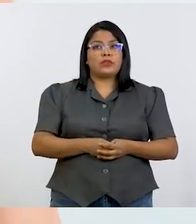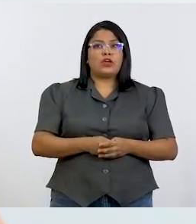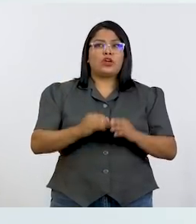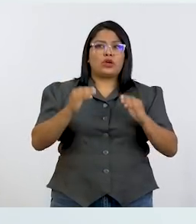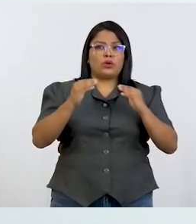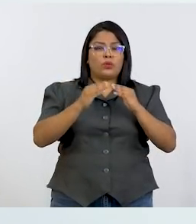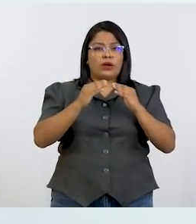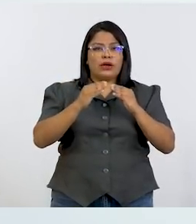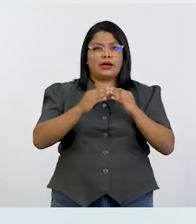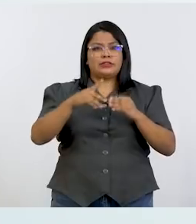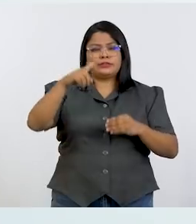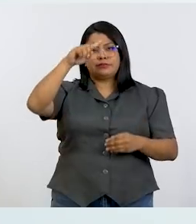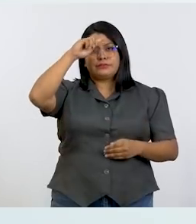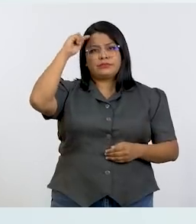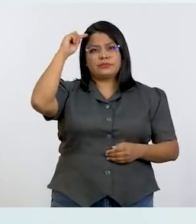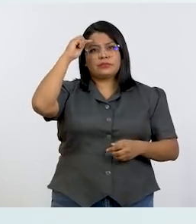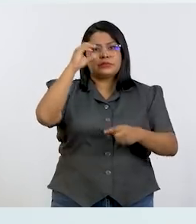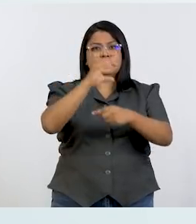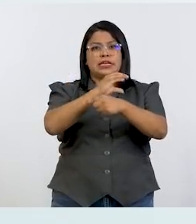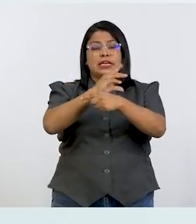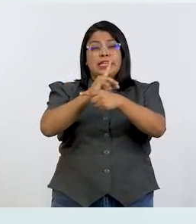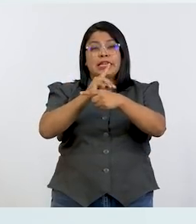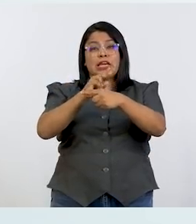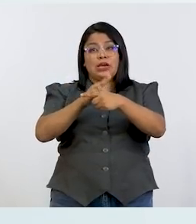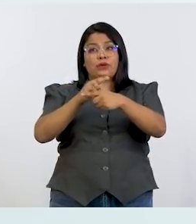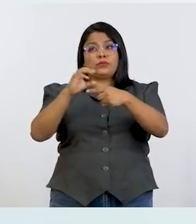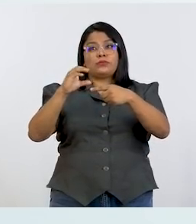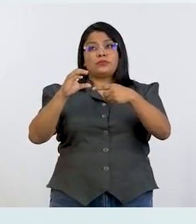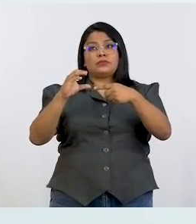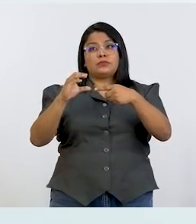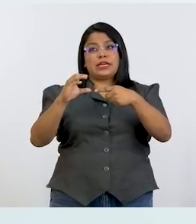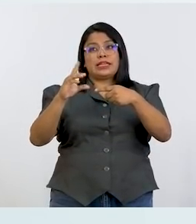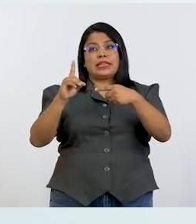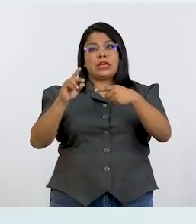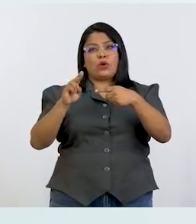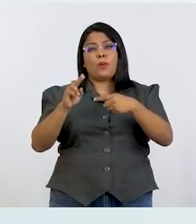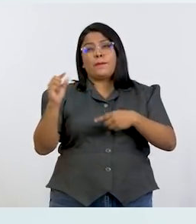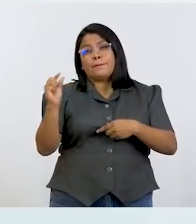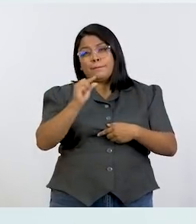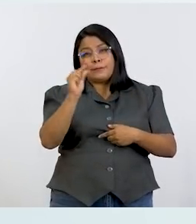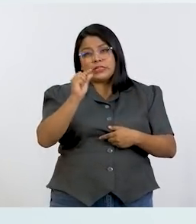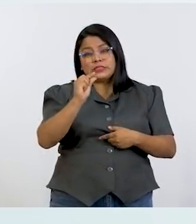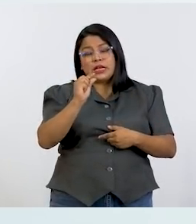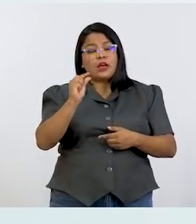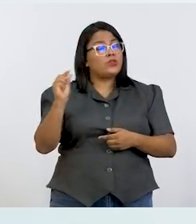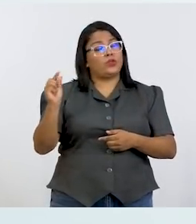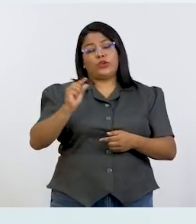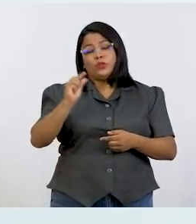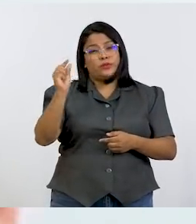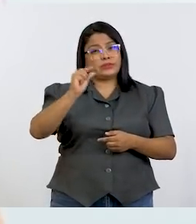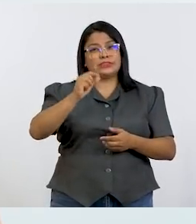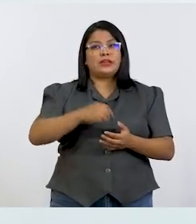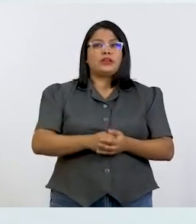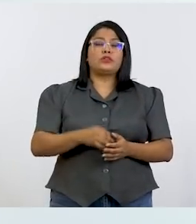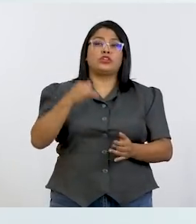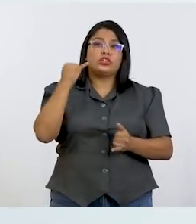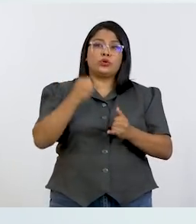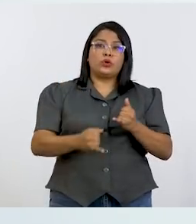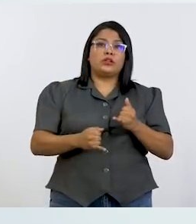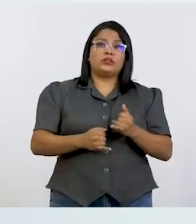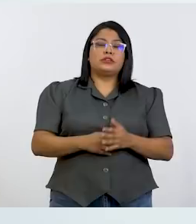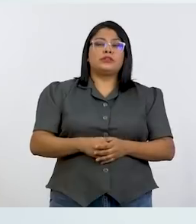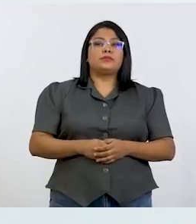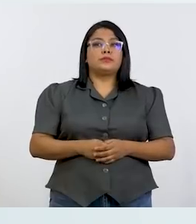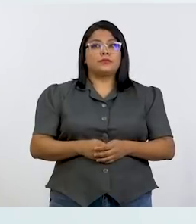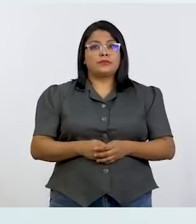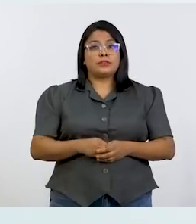También se trabajan con restas de números de 3 cifras, ya sea prestando y sin prestar. Y por último, se